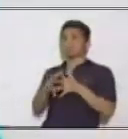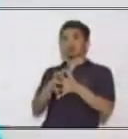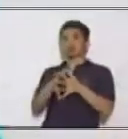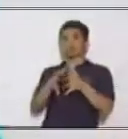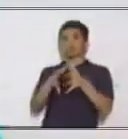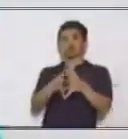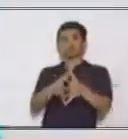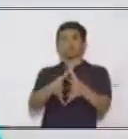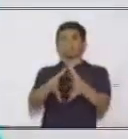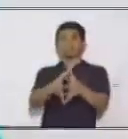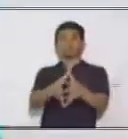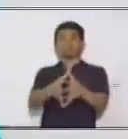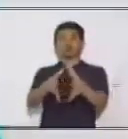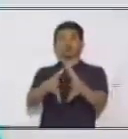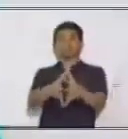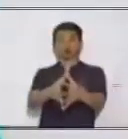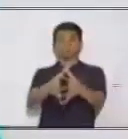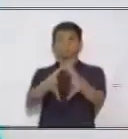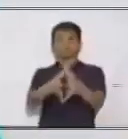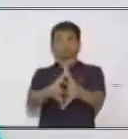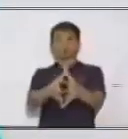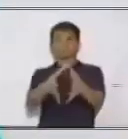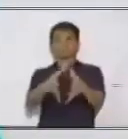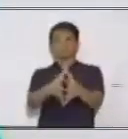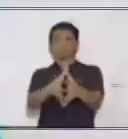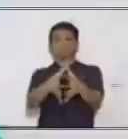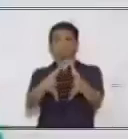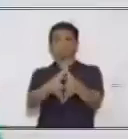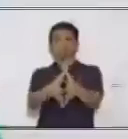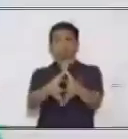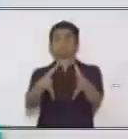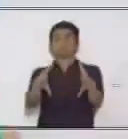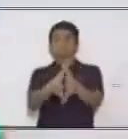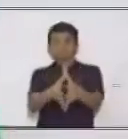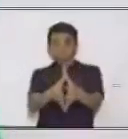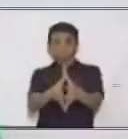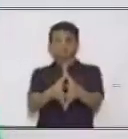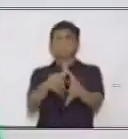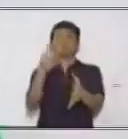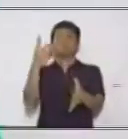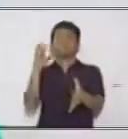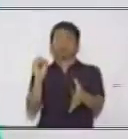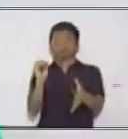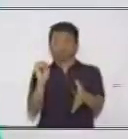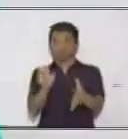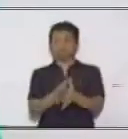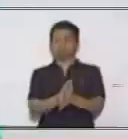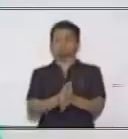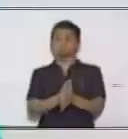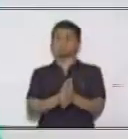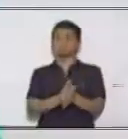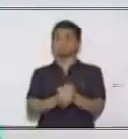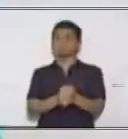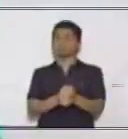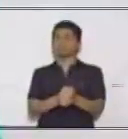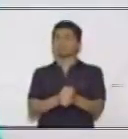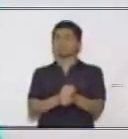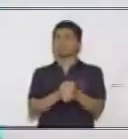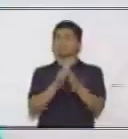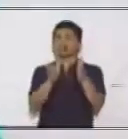12, 13, 14, 15, 16, 17, 18, 19 y 20. Muy bien.